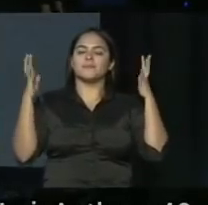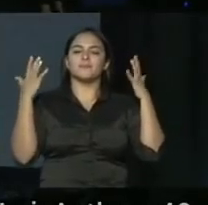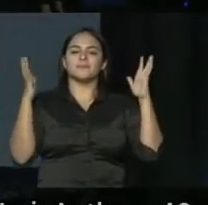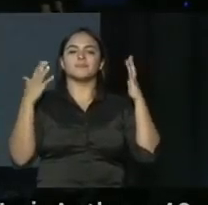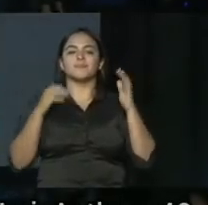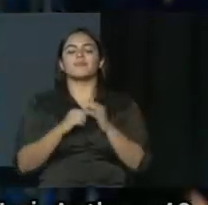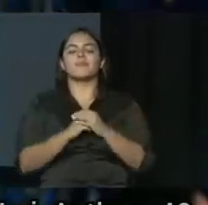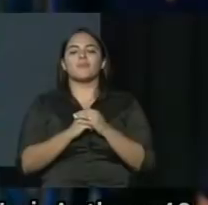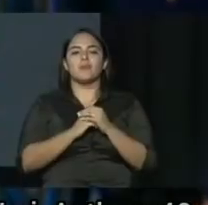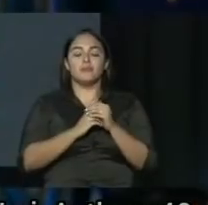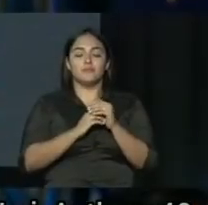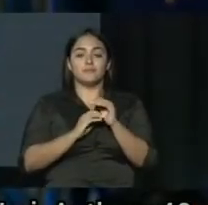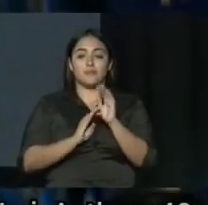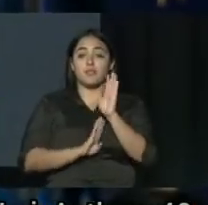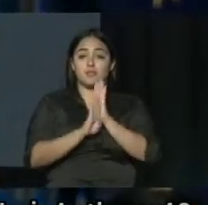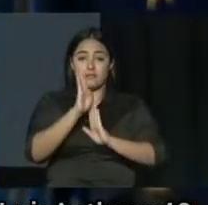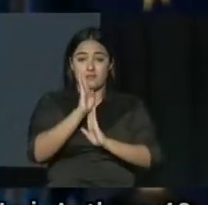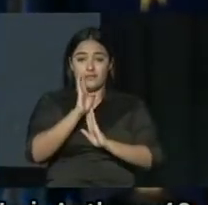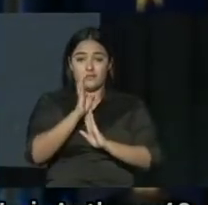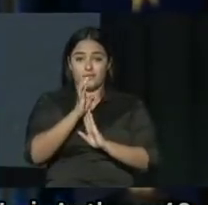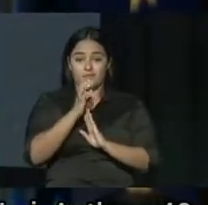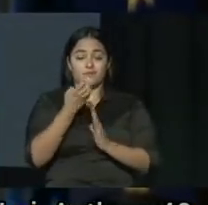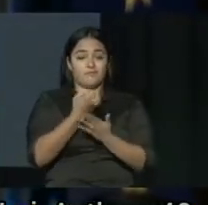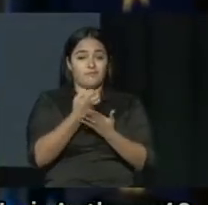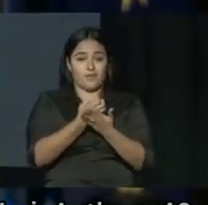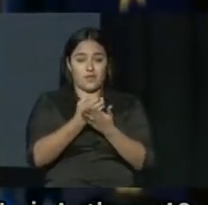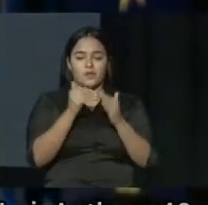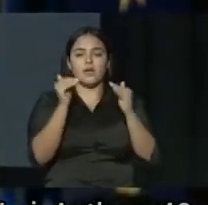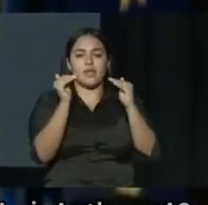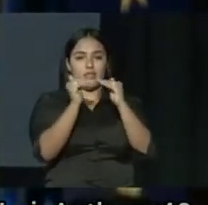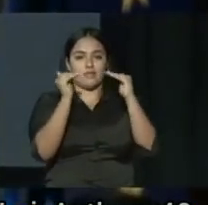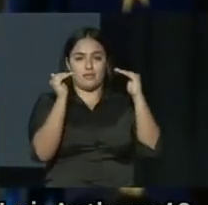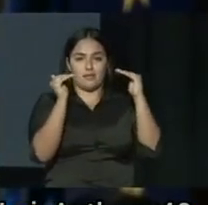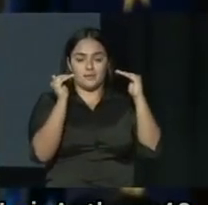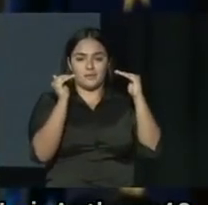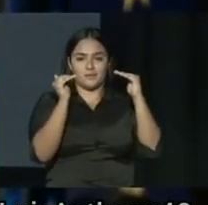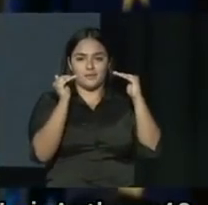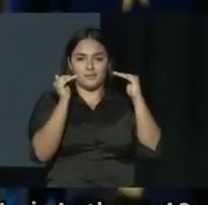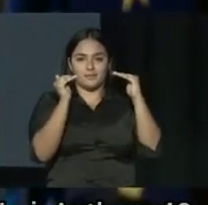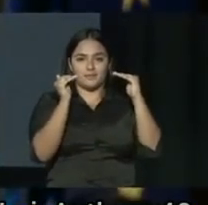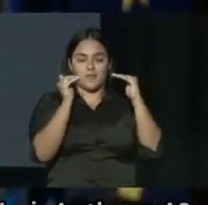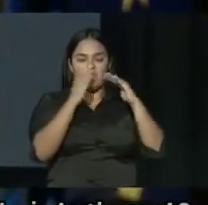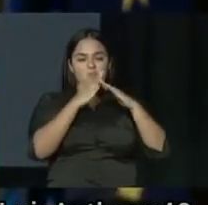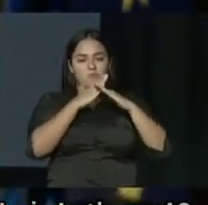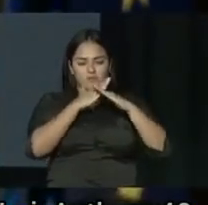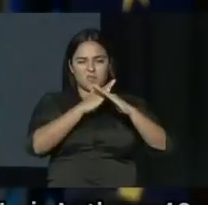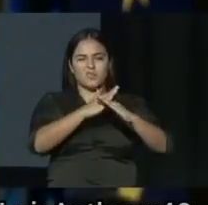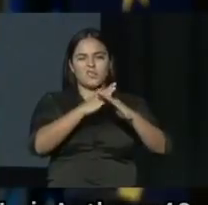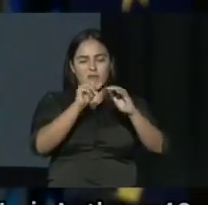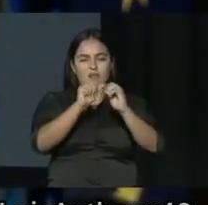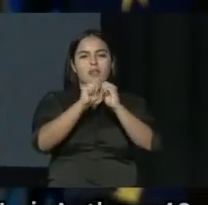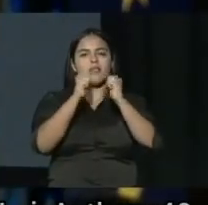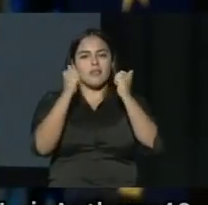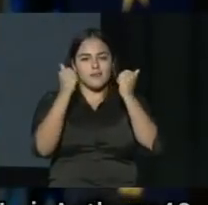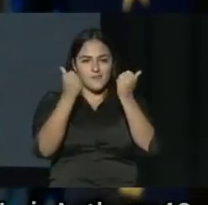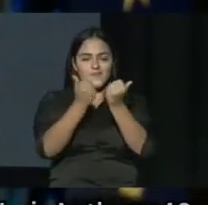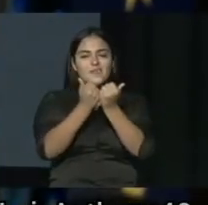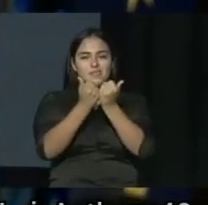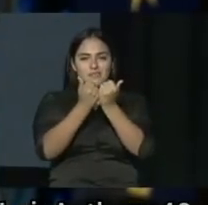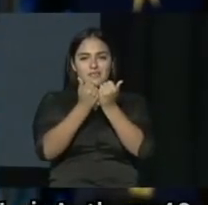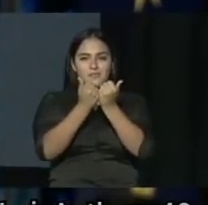Ahora bien, un desarrollo económico sostenible es el que protege nuestro ambiente y combate